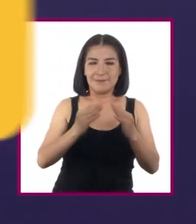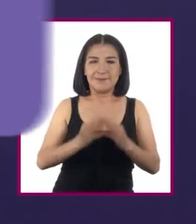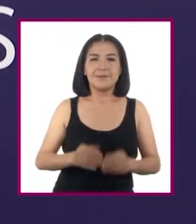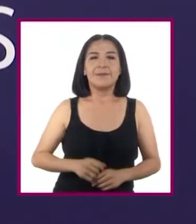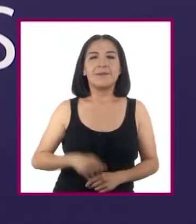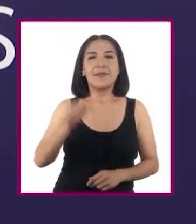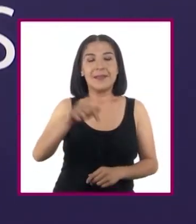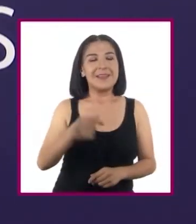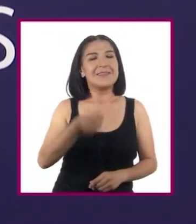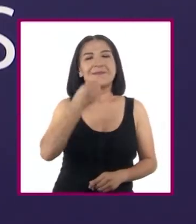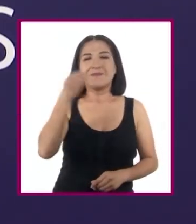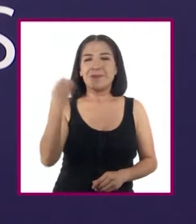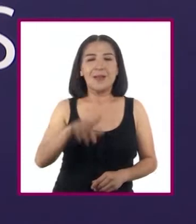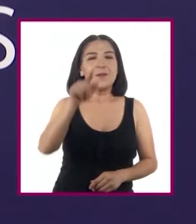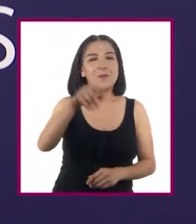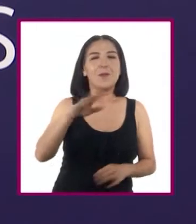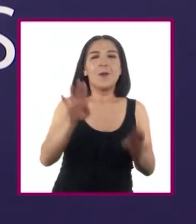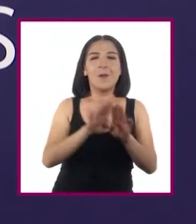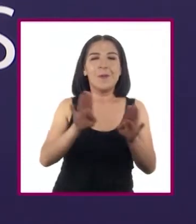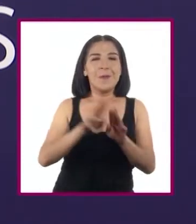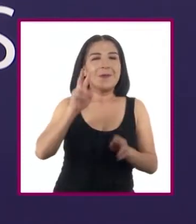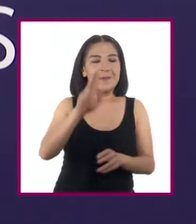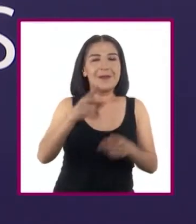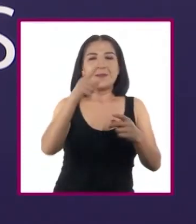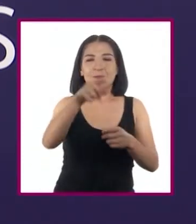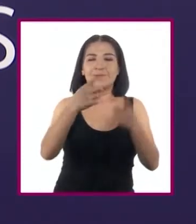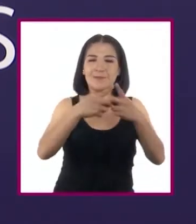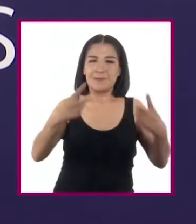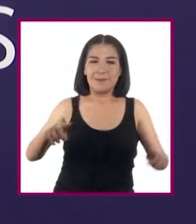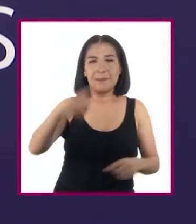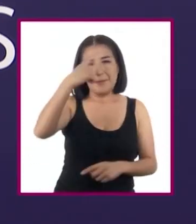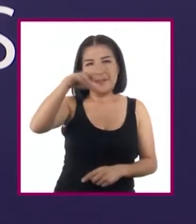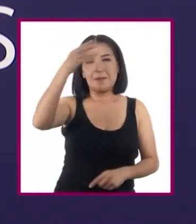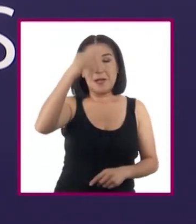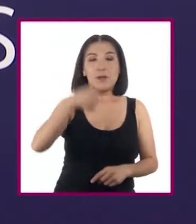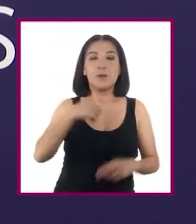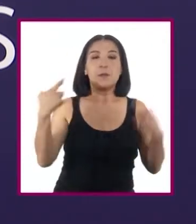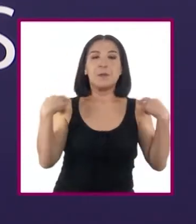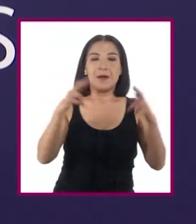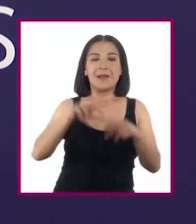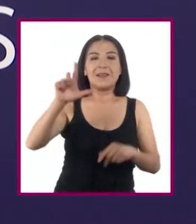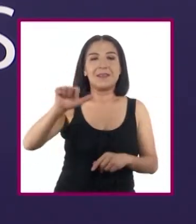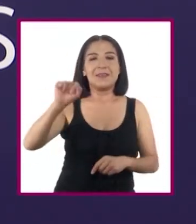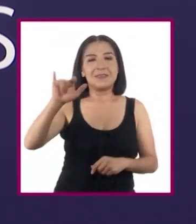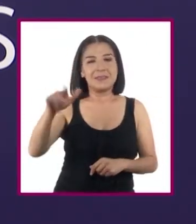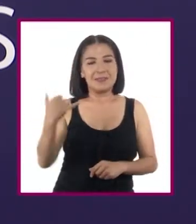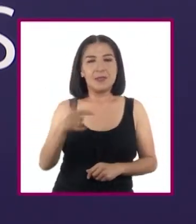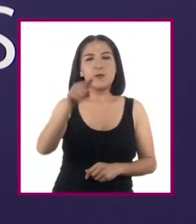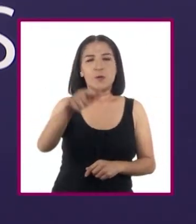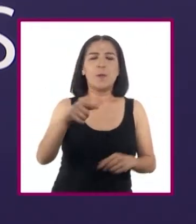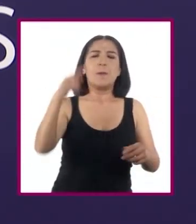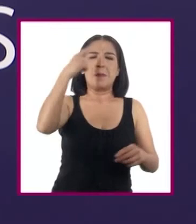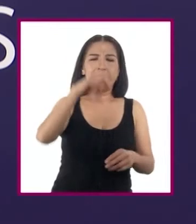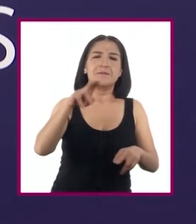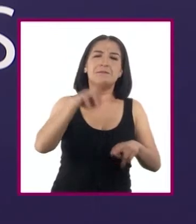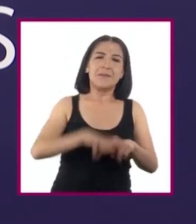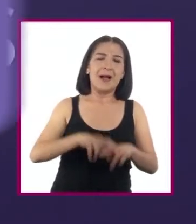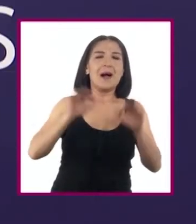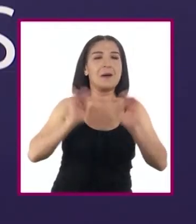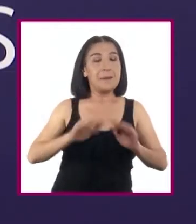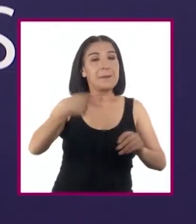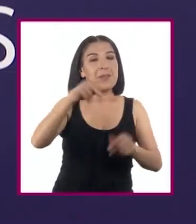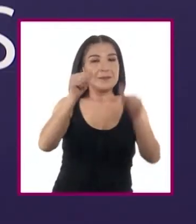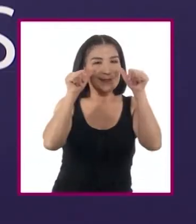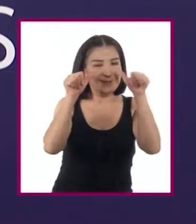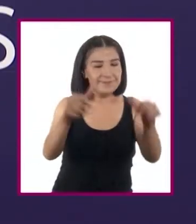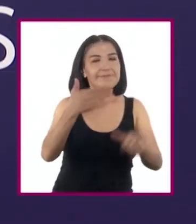que inician y que será parte de su desarrollo. Yo soy la maestra Leslie Lozano y les invito a ponerse cómodos y poner su máxima atención y